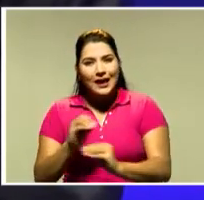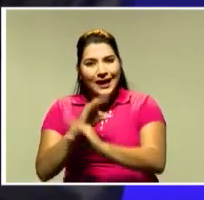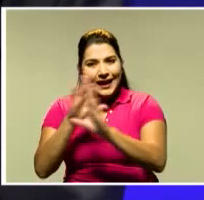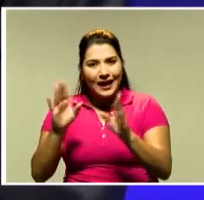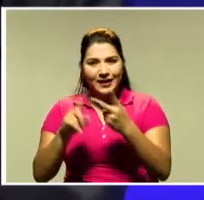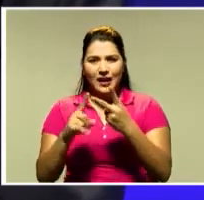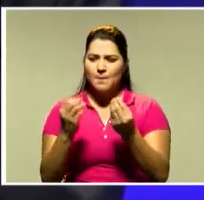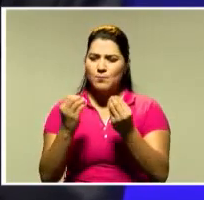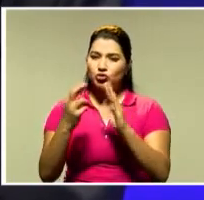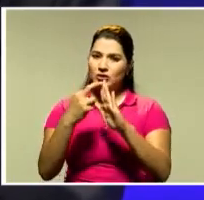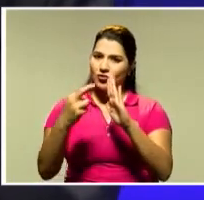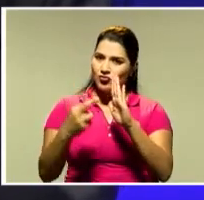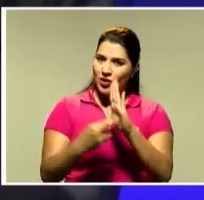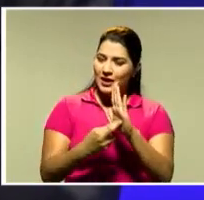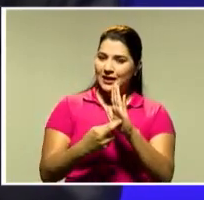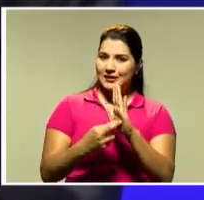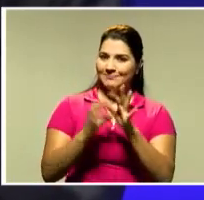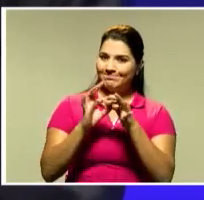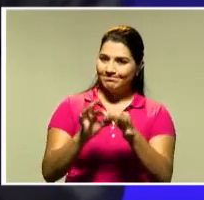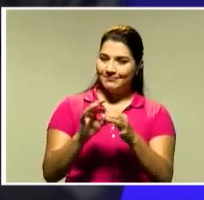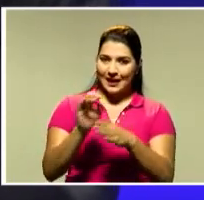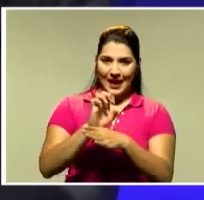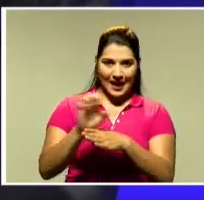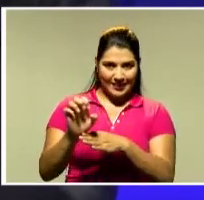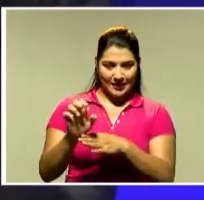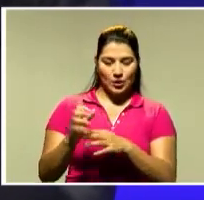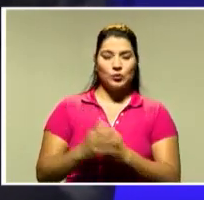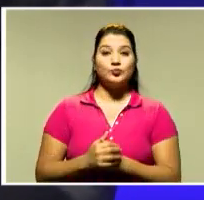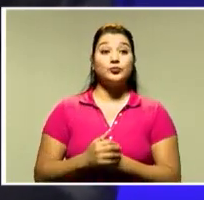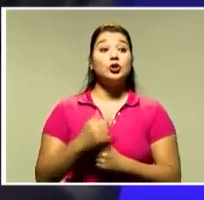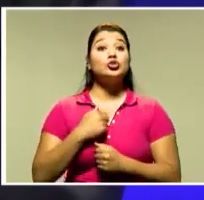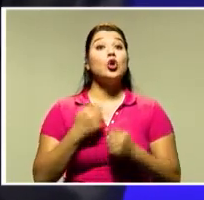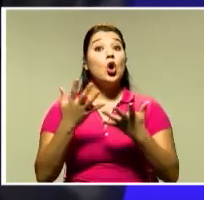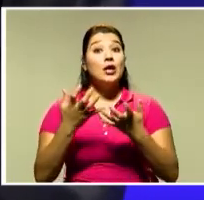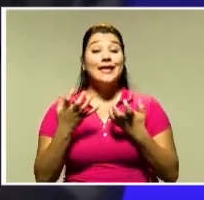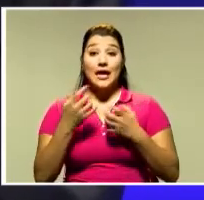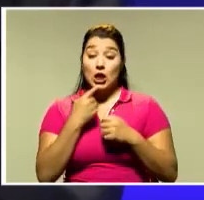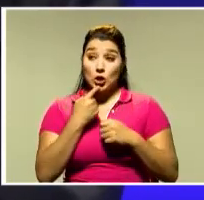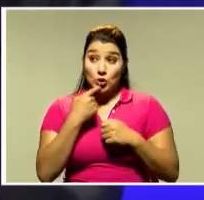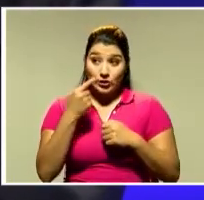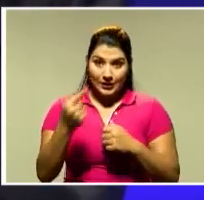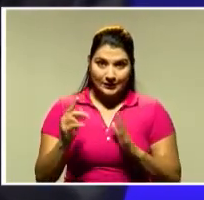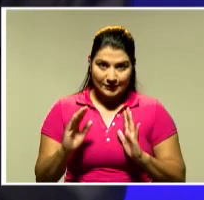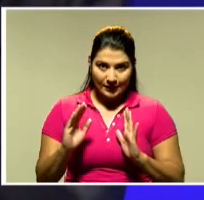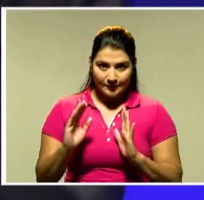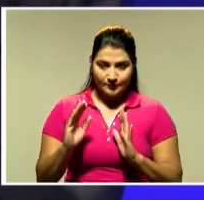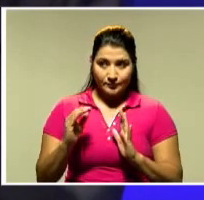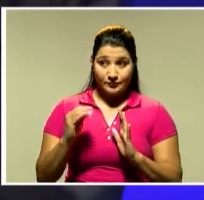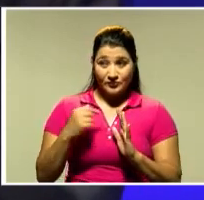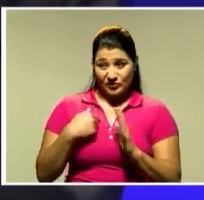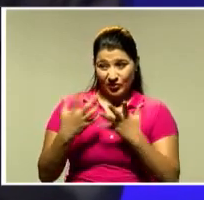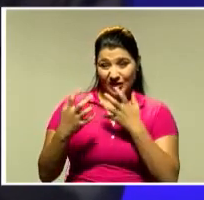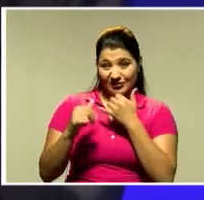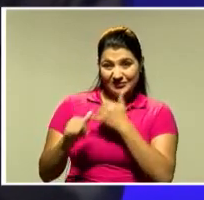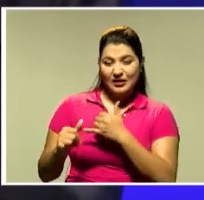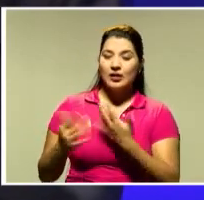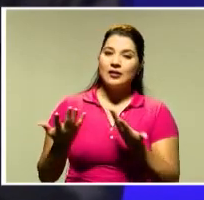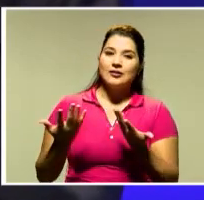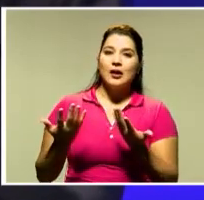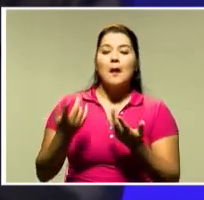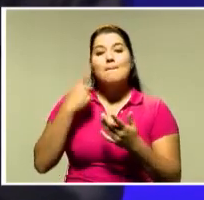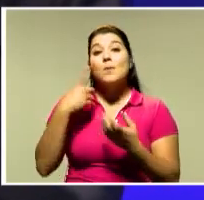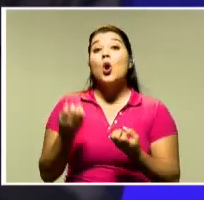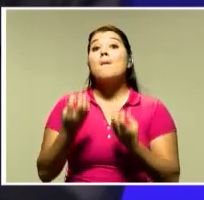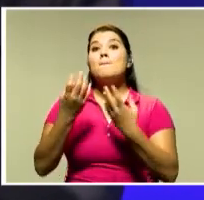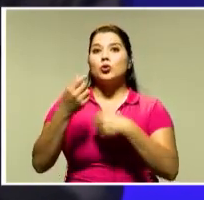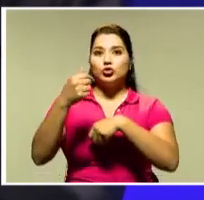de carácter ético. Quiero decir, y esto me lo permite su pregunta para denunciarlo, que durante mucho tiempo, quizás